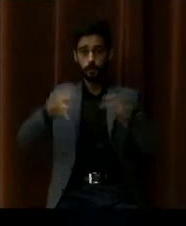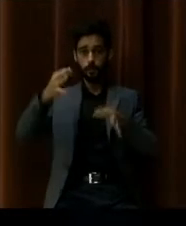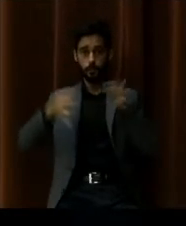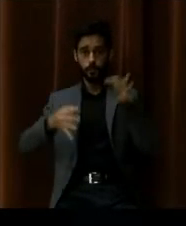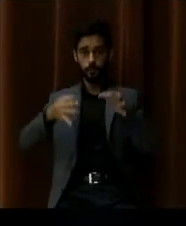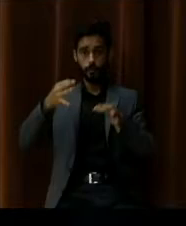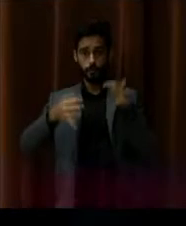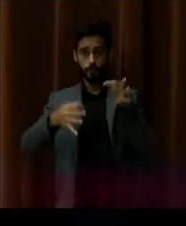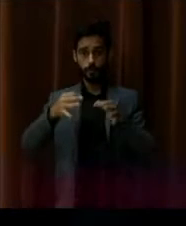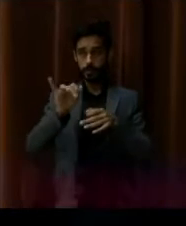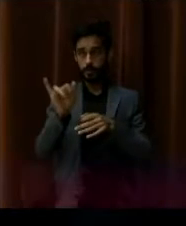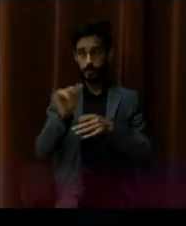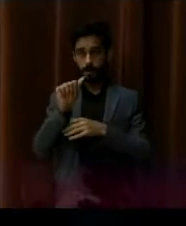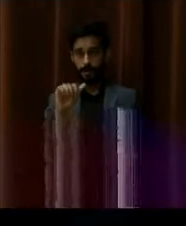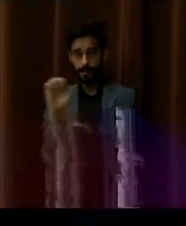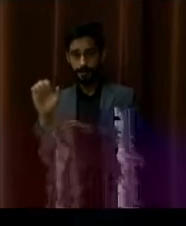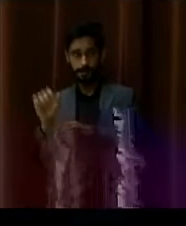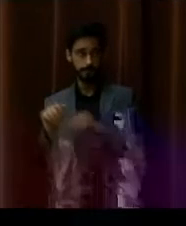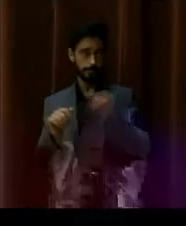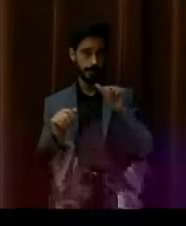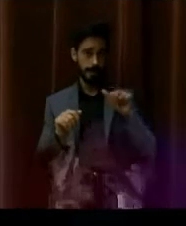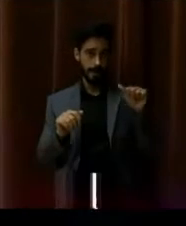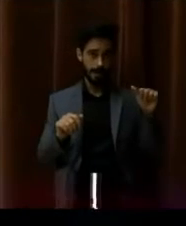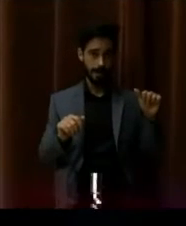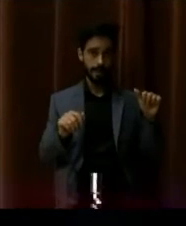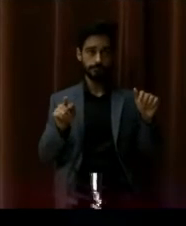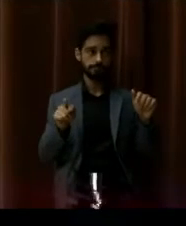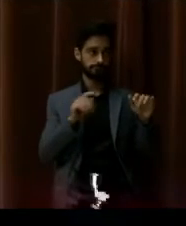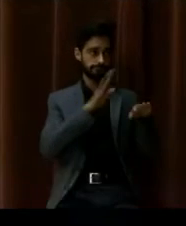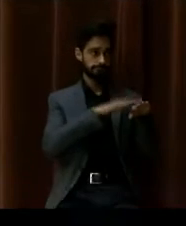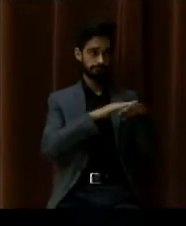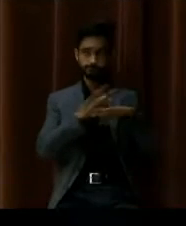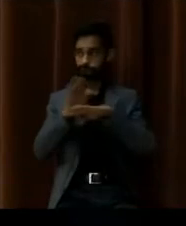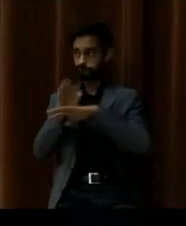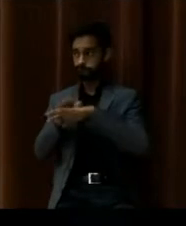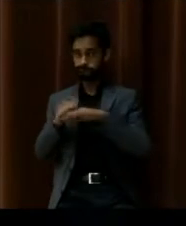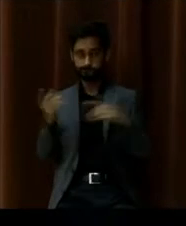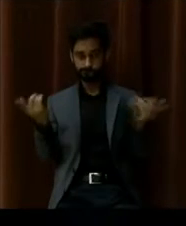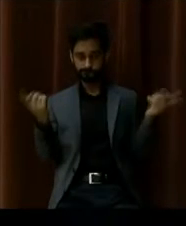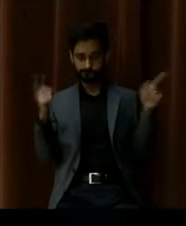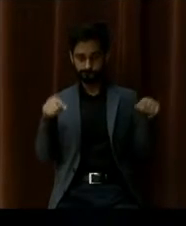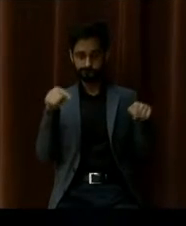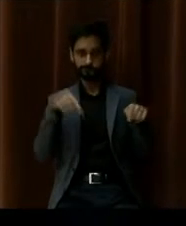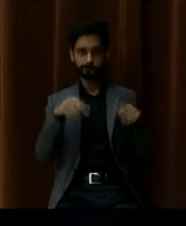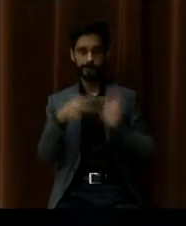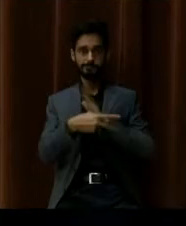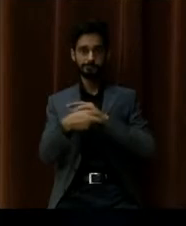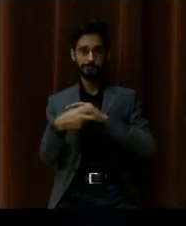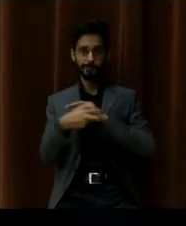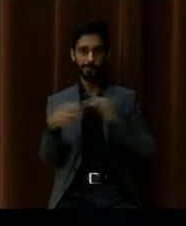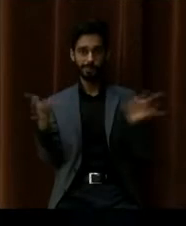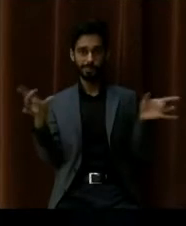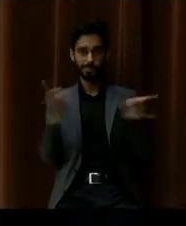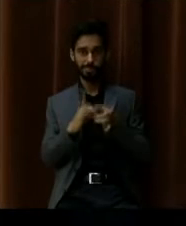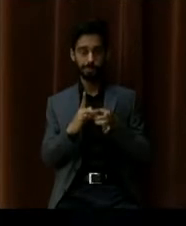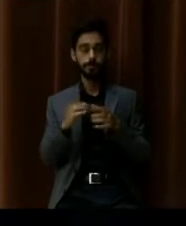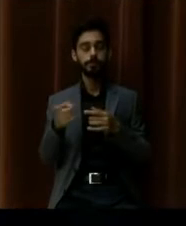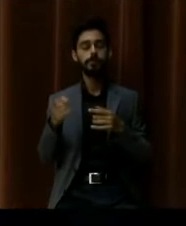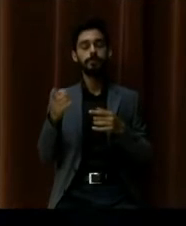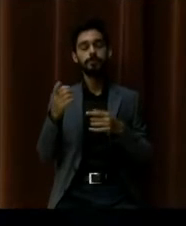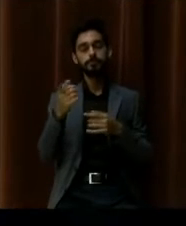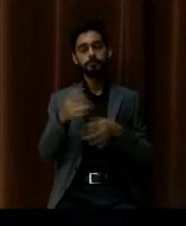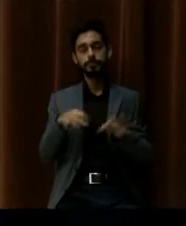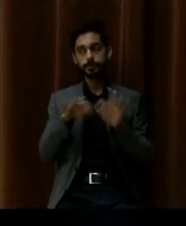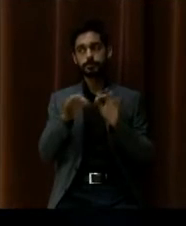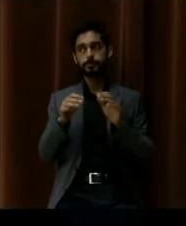para pidiendo el corte de esas utilidades y yo voy a pedir una reunión con el departamento de justicia para